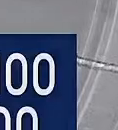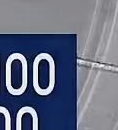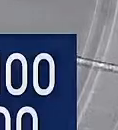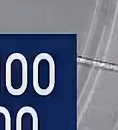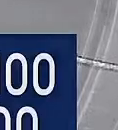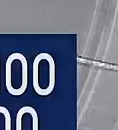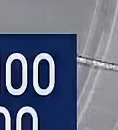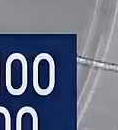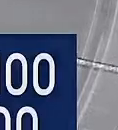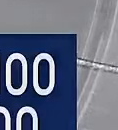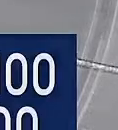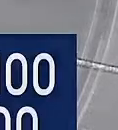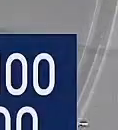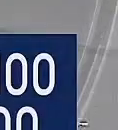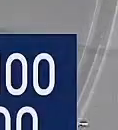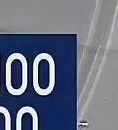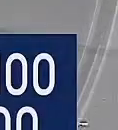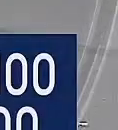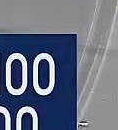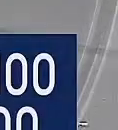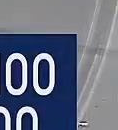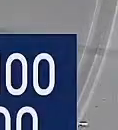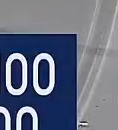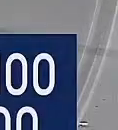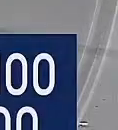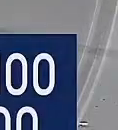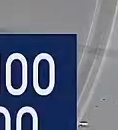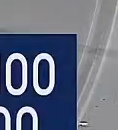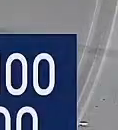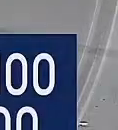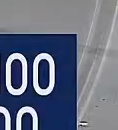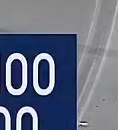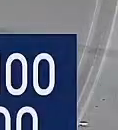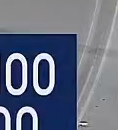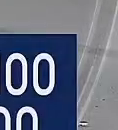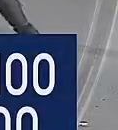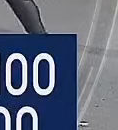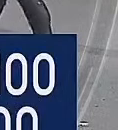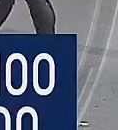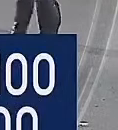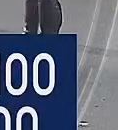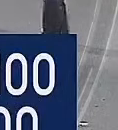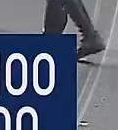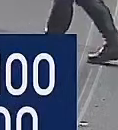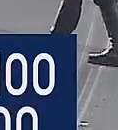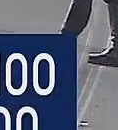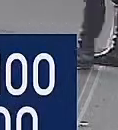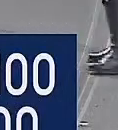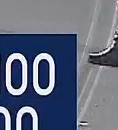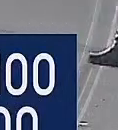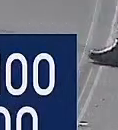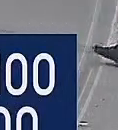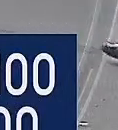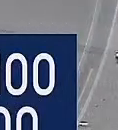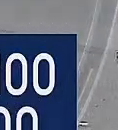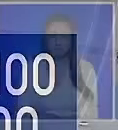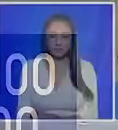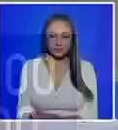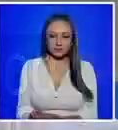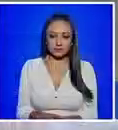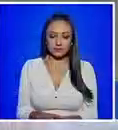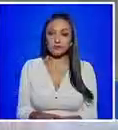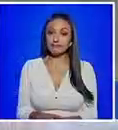$63.75 si es por primera vez. También la retención del vehículo, que es lo más engorroso y